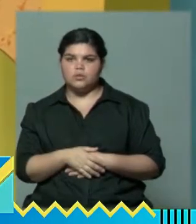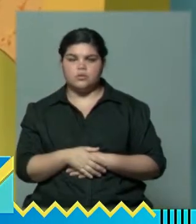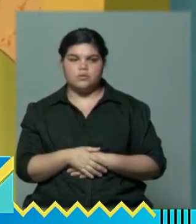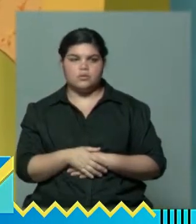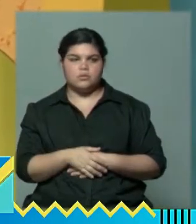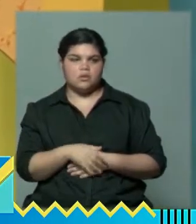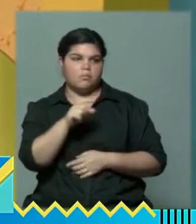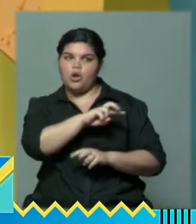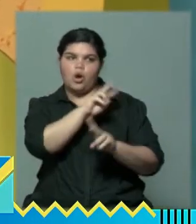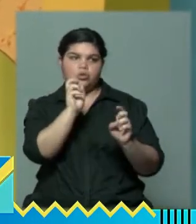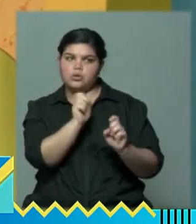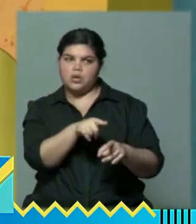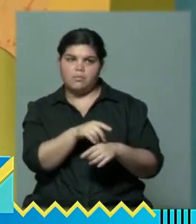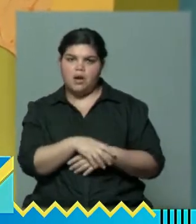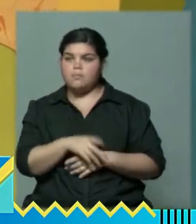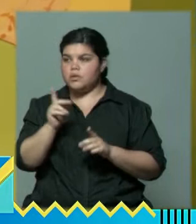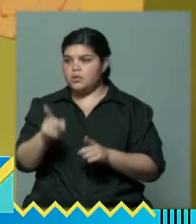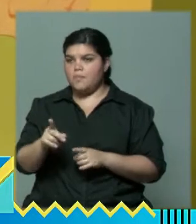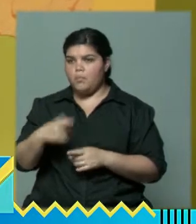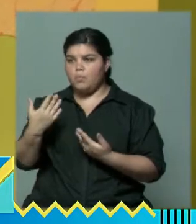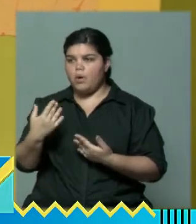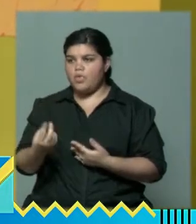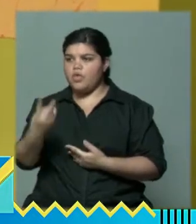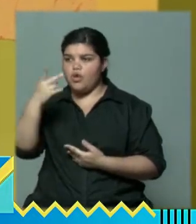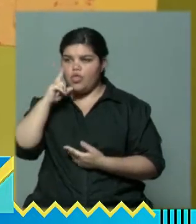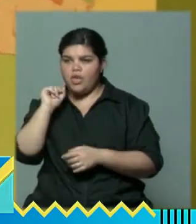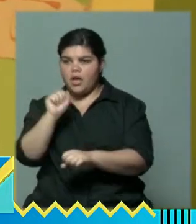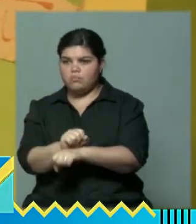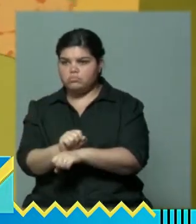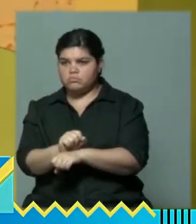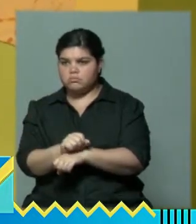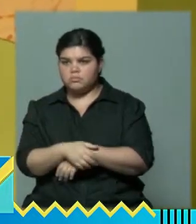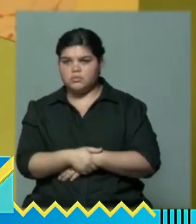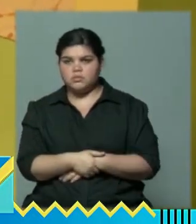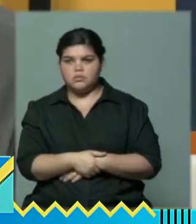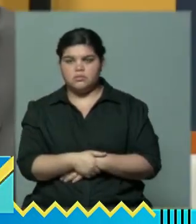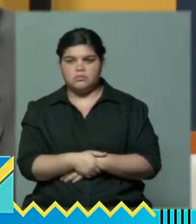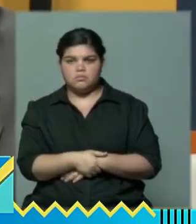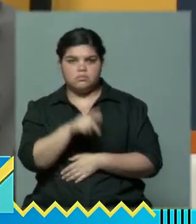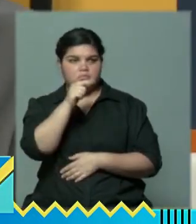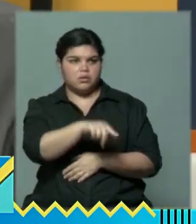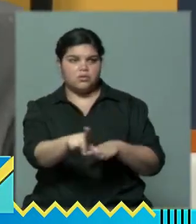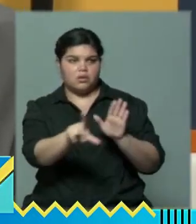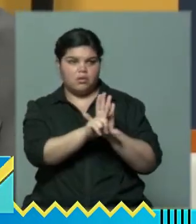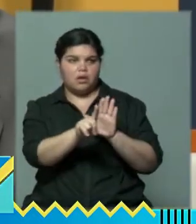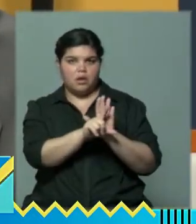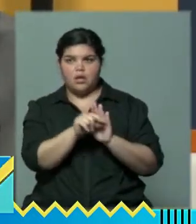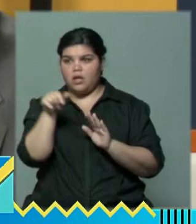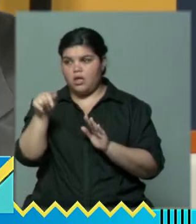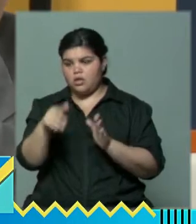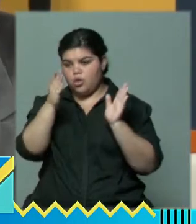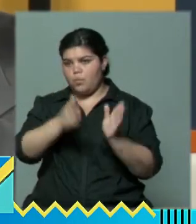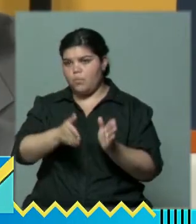hace como averiguación de antecedente, y Eso es lo otro puede tema. tener hasta La 48 averiguación horas. antecedente no te pone por fuera de la ley. Y esto tampoco te pone por fuera de la ley, te abre Sí, un proceso nomás. Sí, te